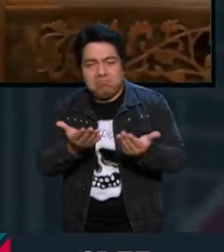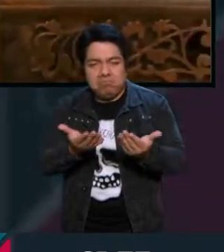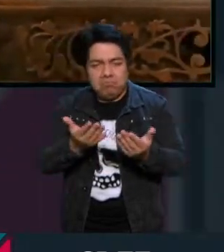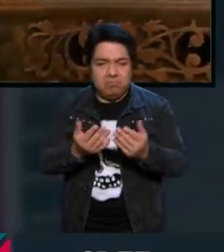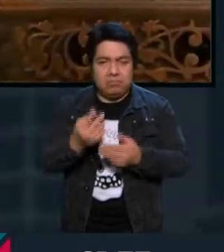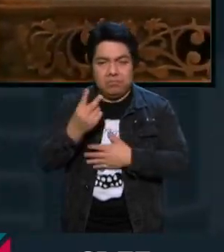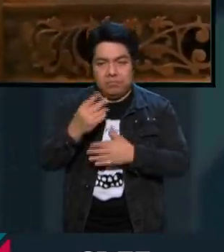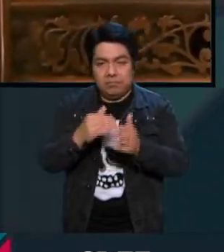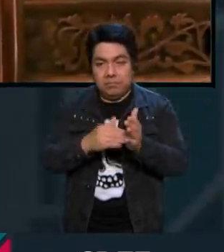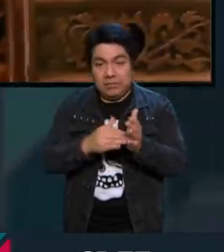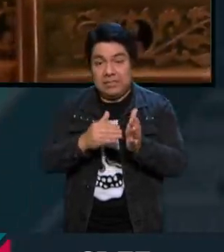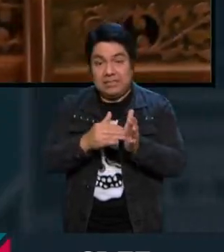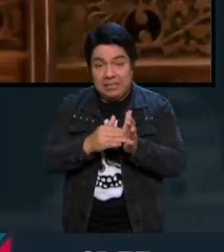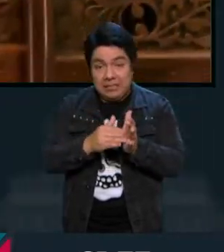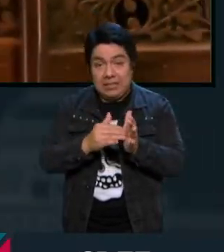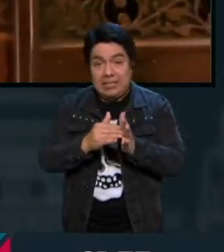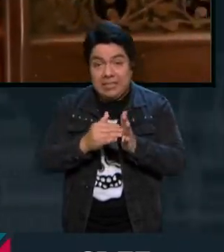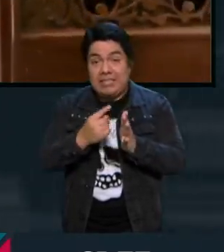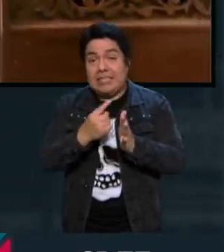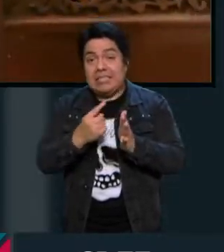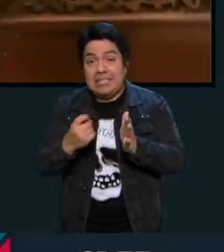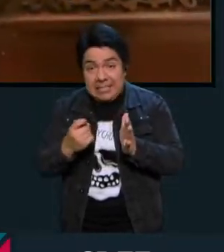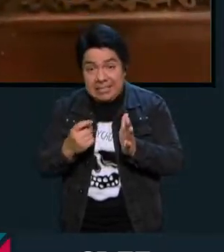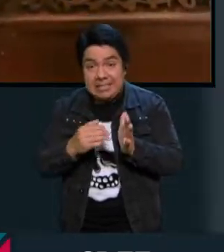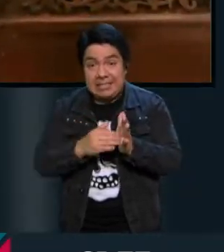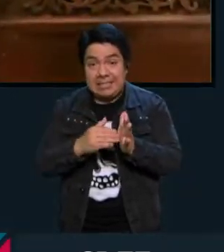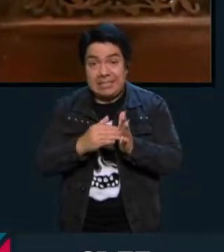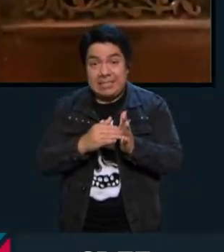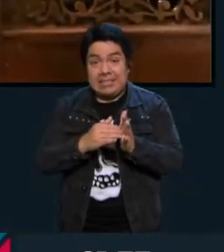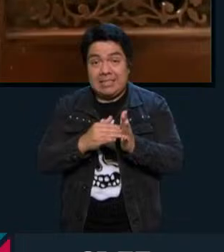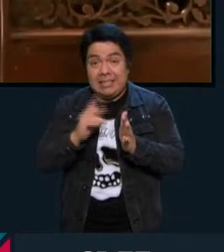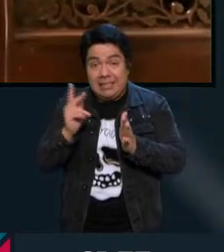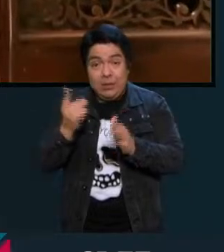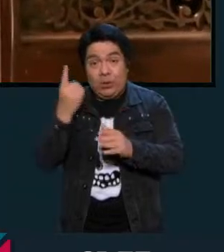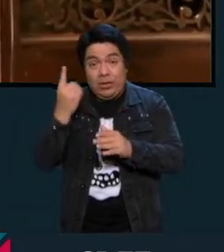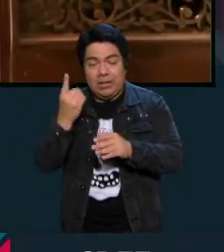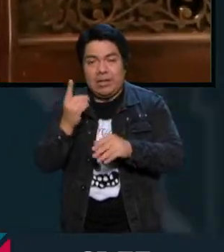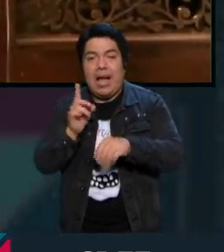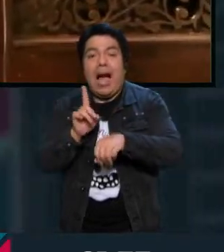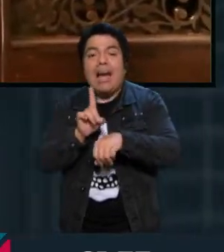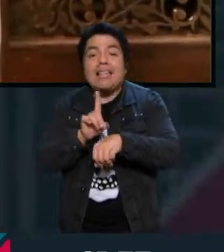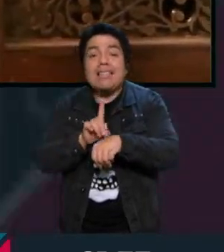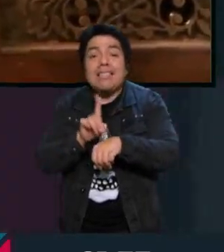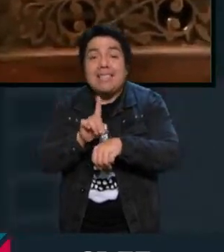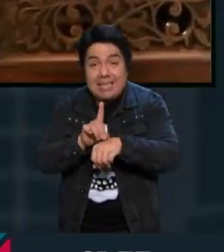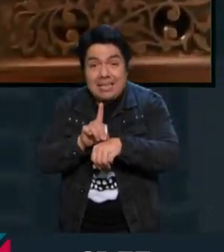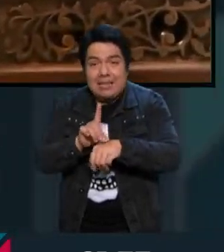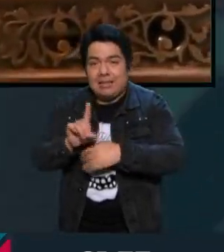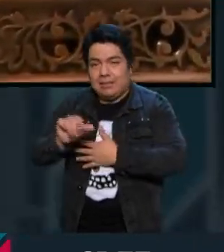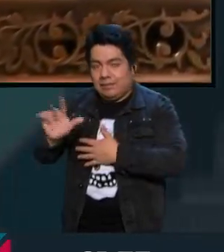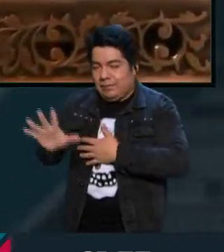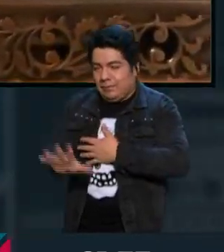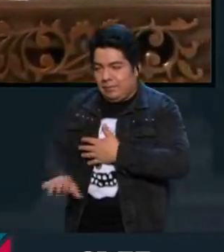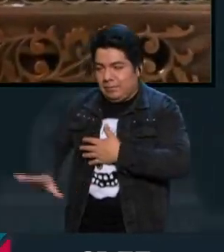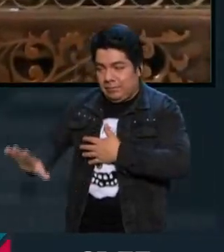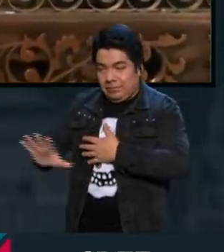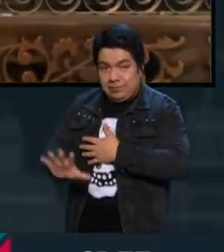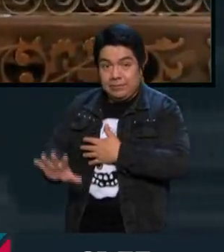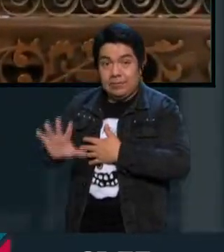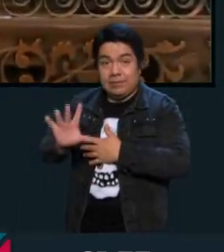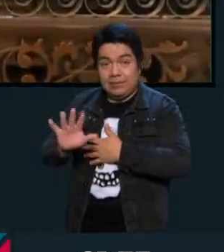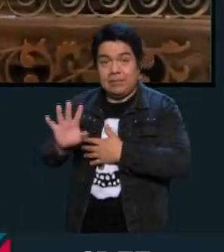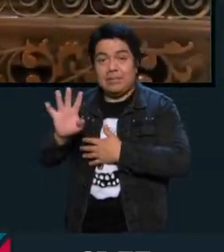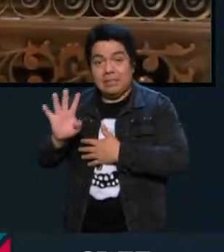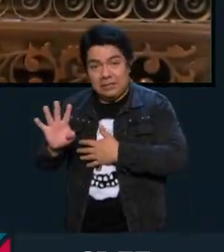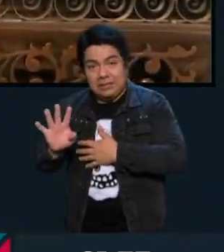unos 2.100 millones de dólares al día. Para que la gente se dé una idea, con todo África, que son 54 países, comerciamos